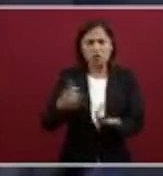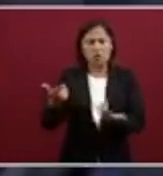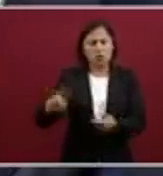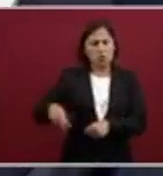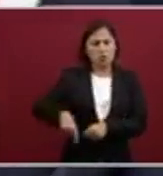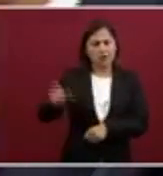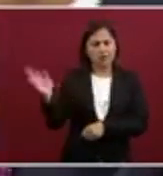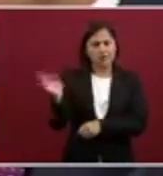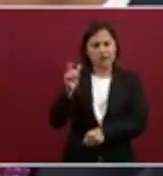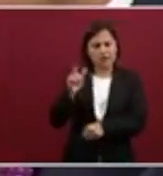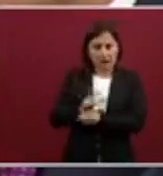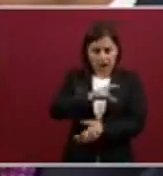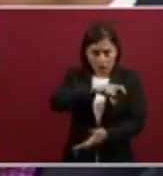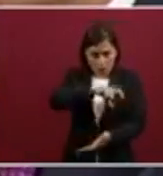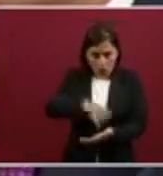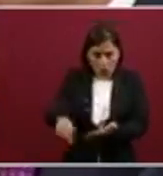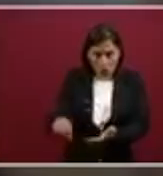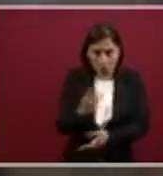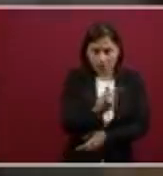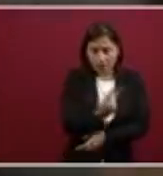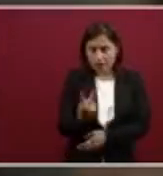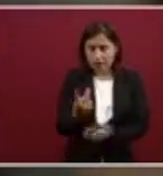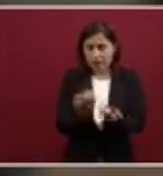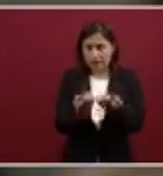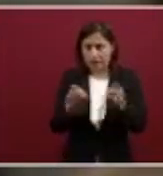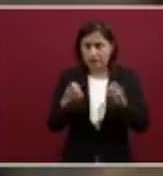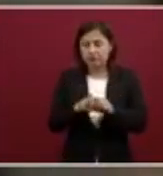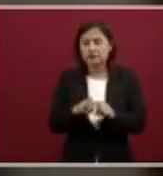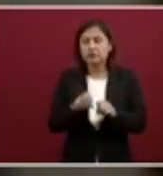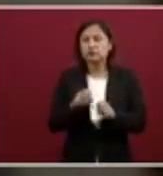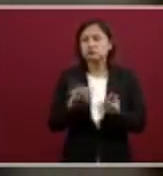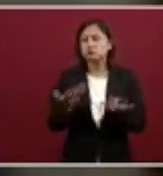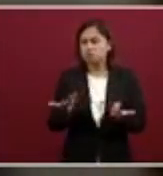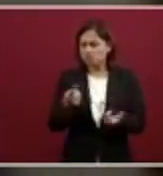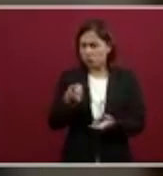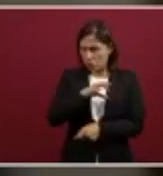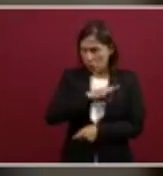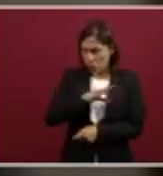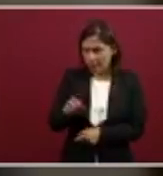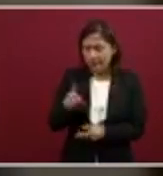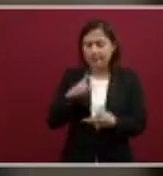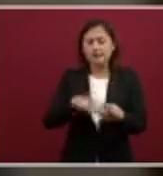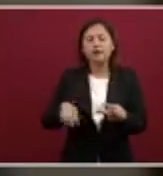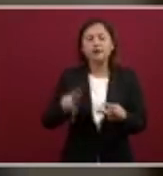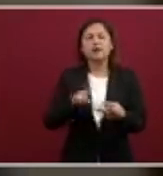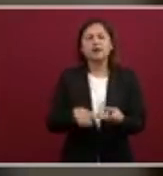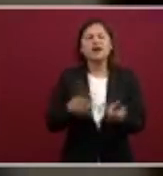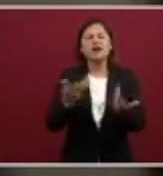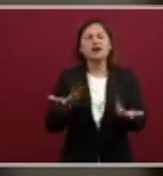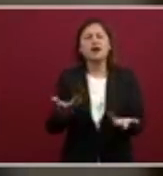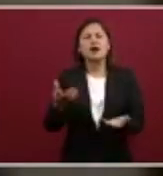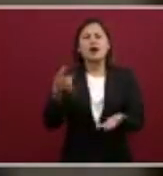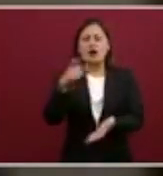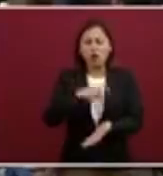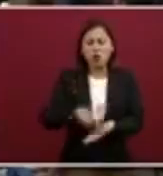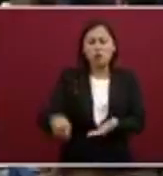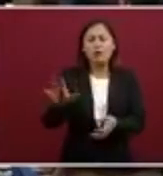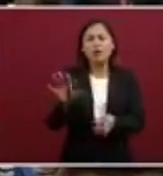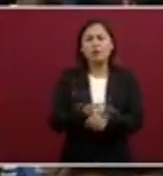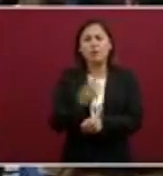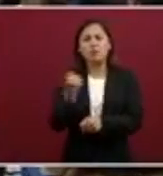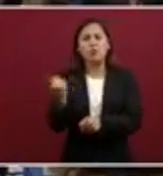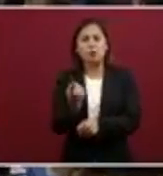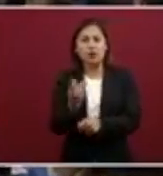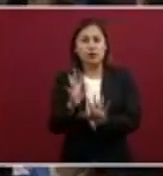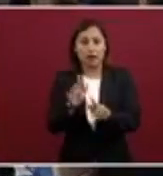de estos estadios y por qué adquirirlos? Y el plan es que sean estadios de béisbol, y si